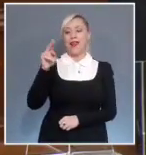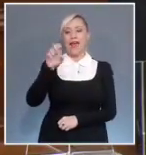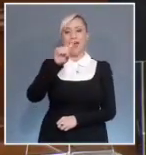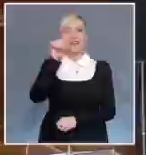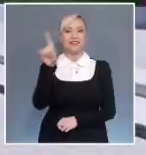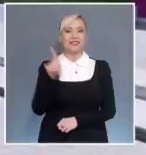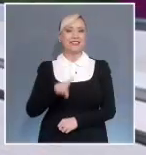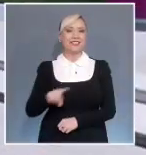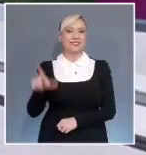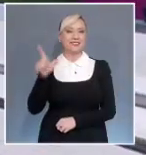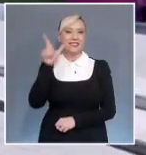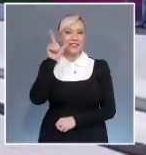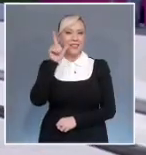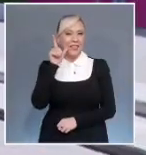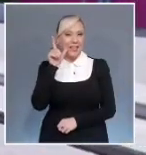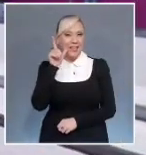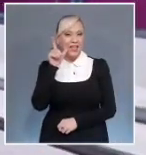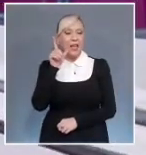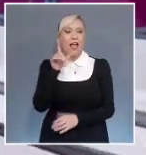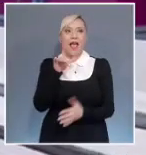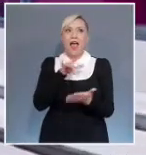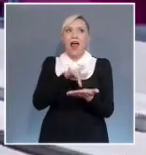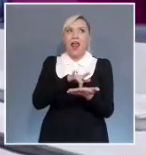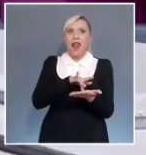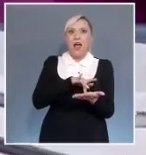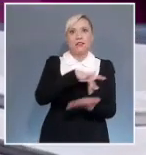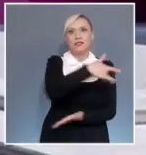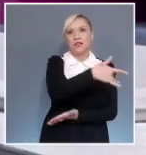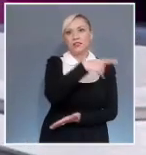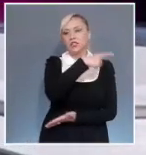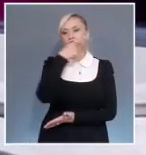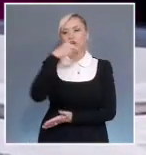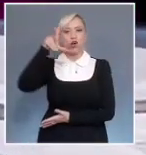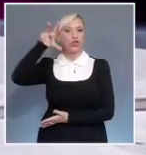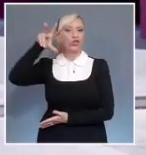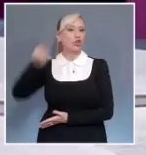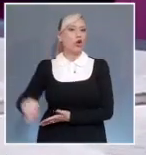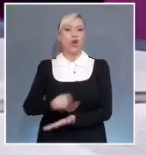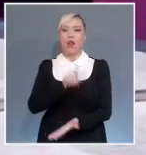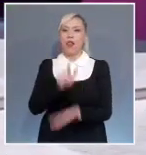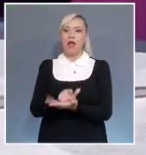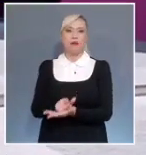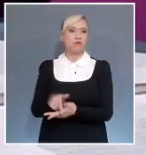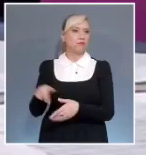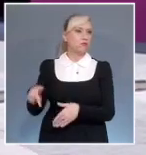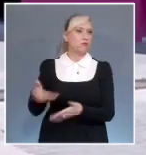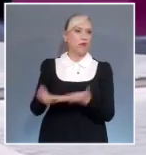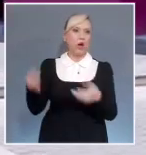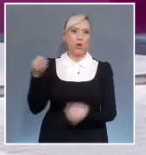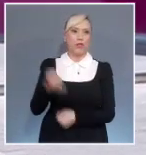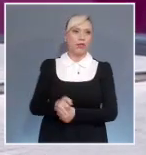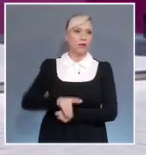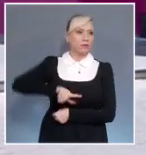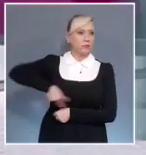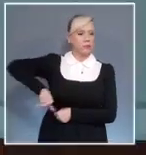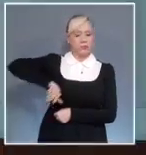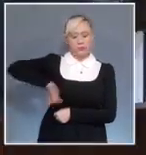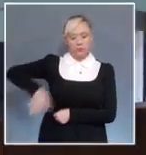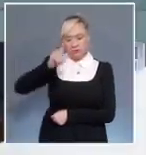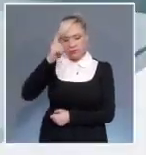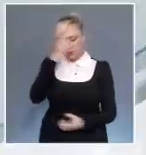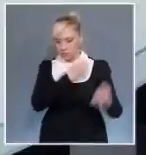controversia que interpuso el INE contra la segunda parte de las reformas político-electorales.